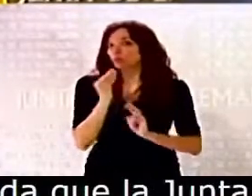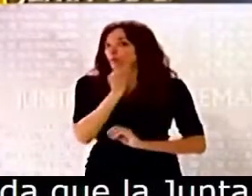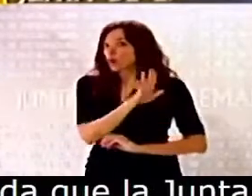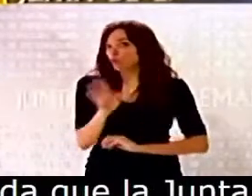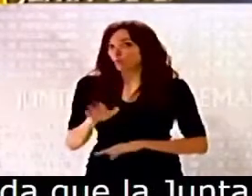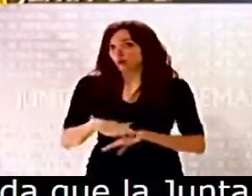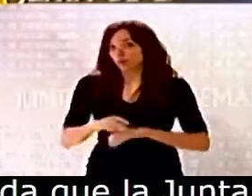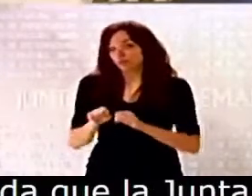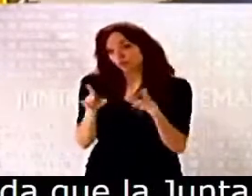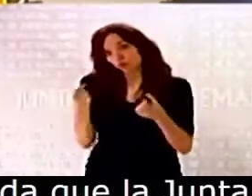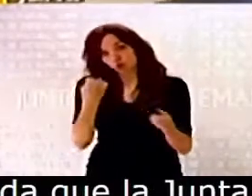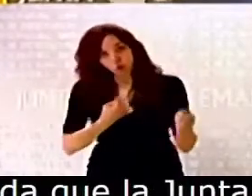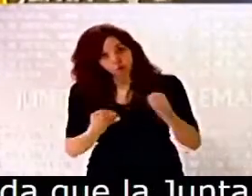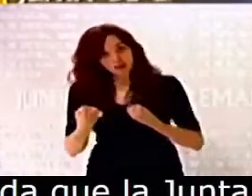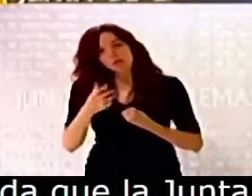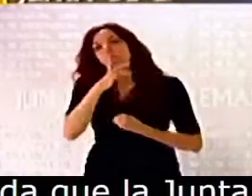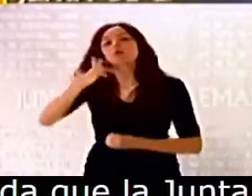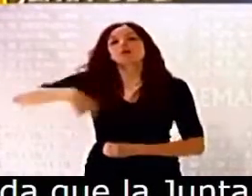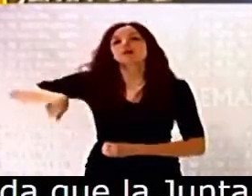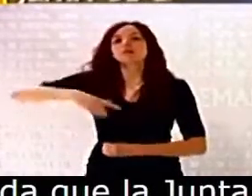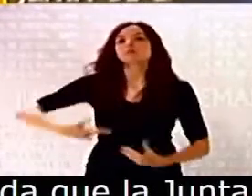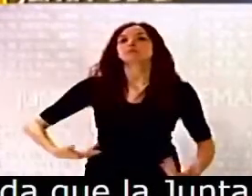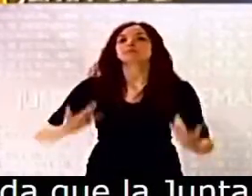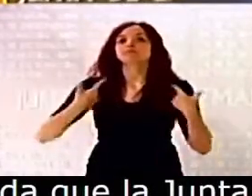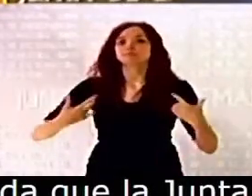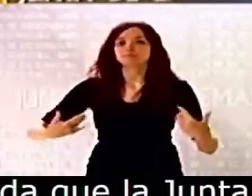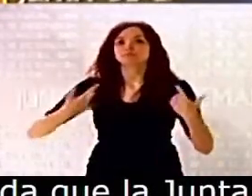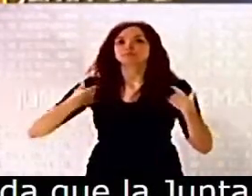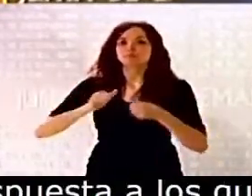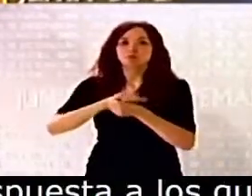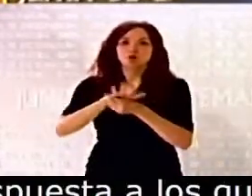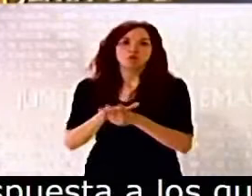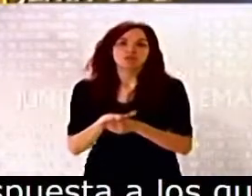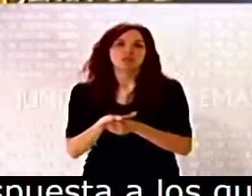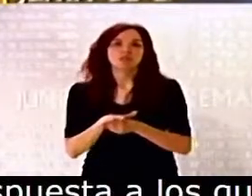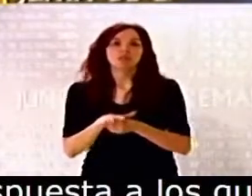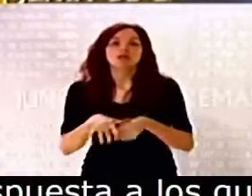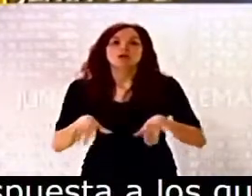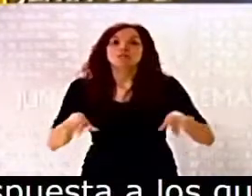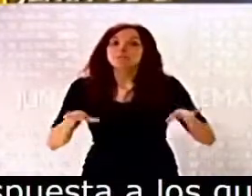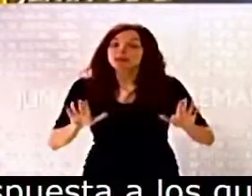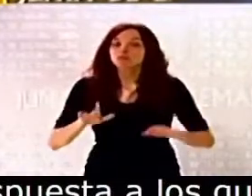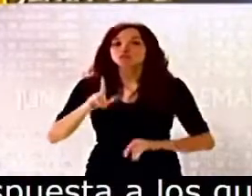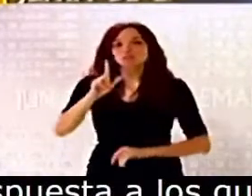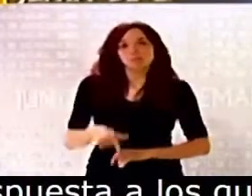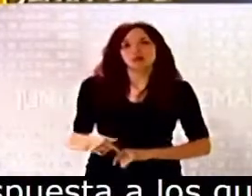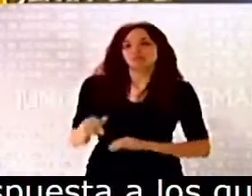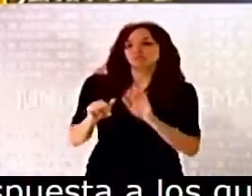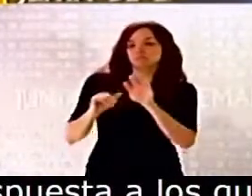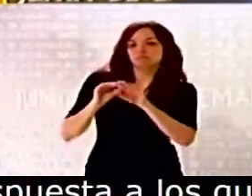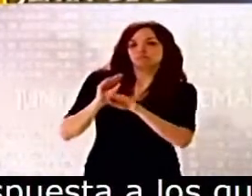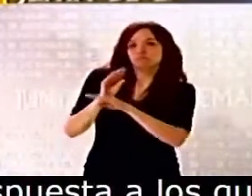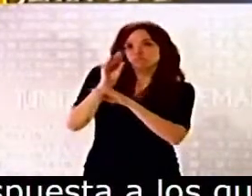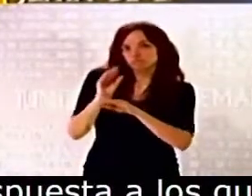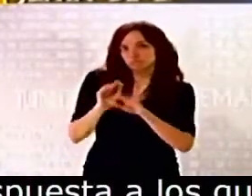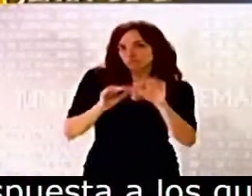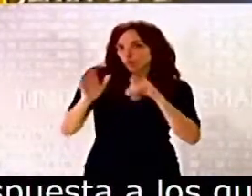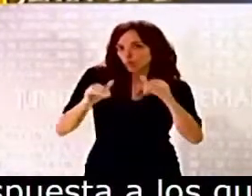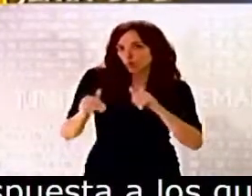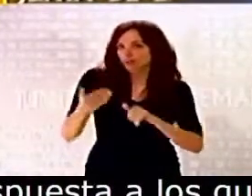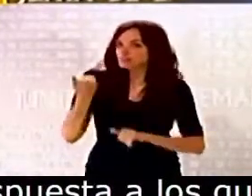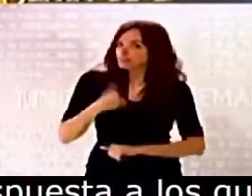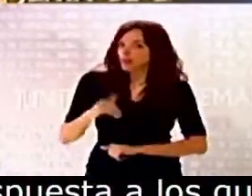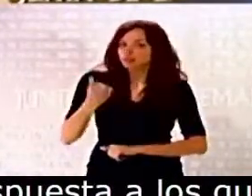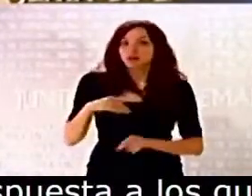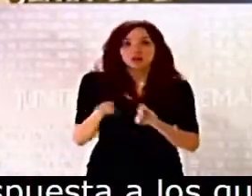económicos que han sufrido la pandemia, pero que también debemos seguir convocando las ayudas que ya existían, como en este